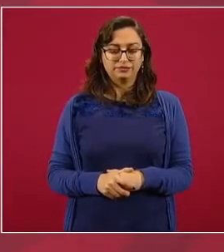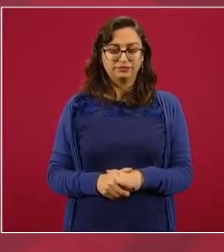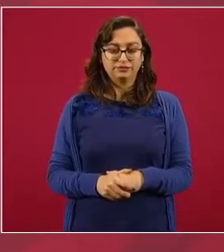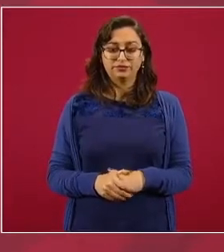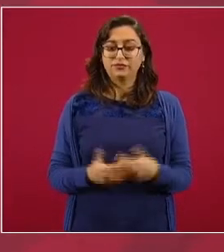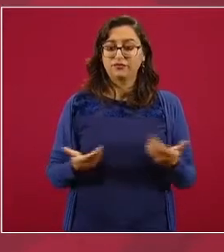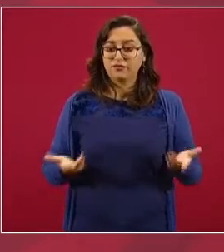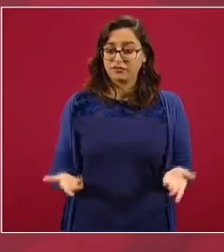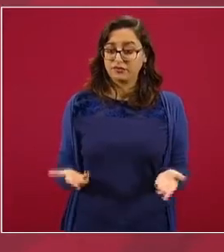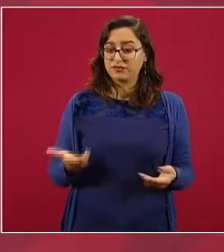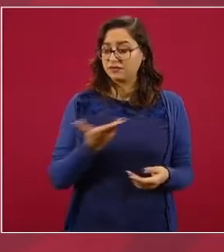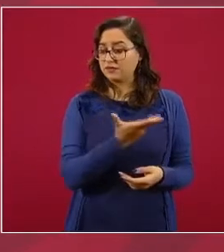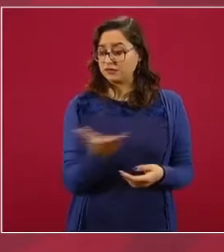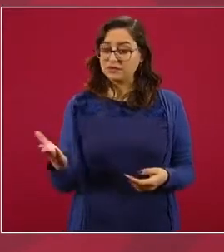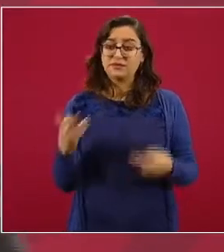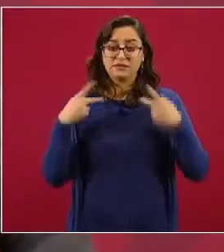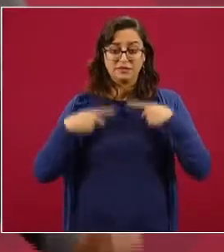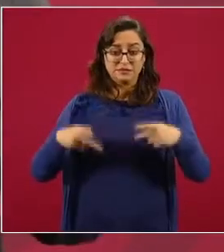tenían